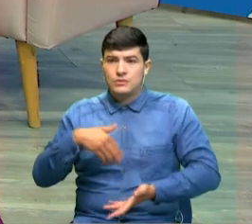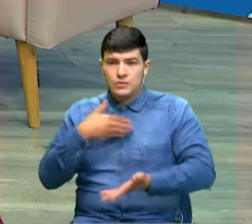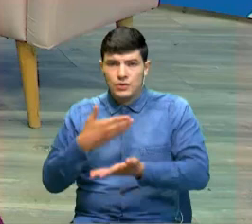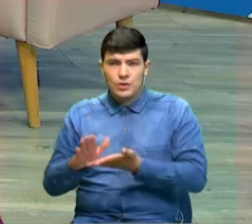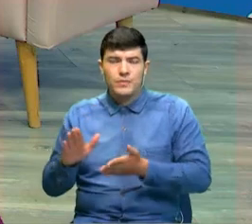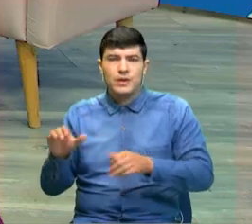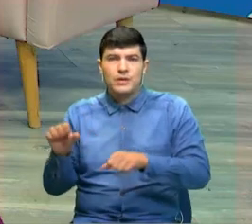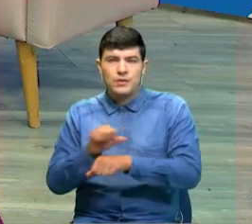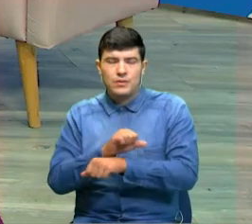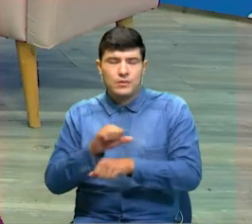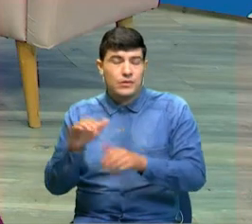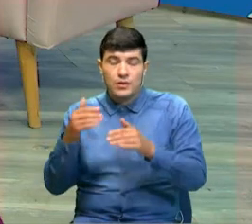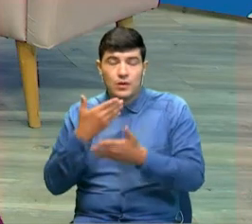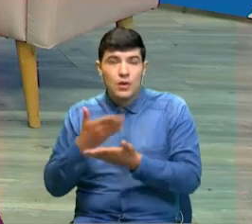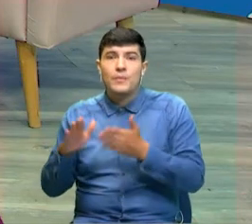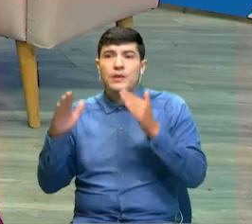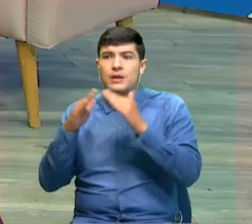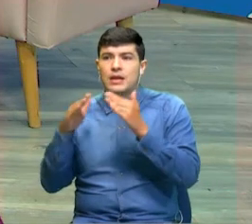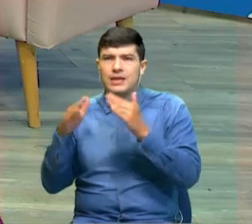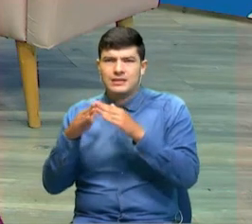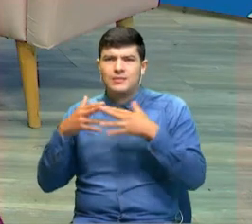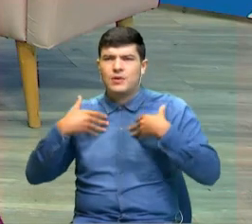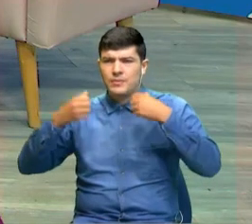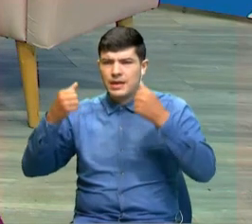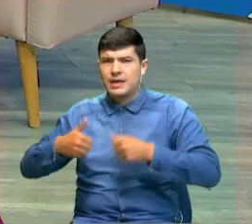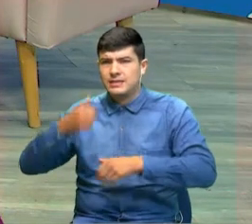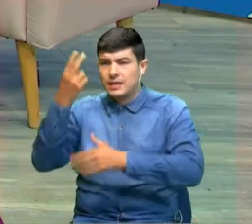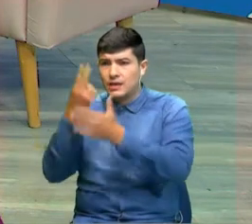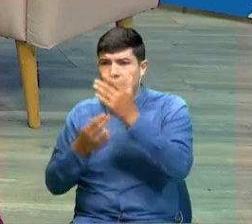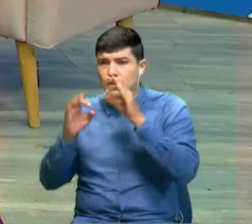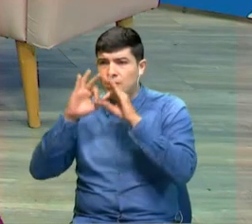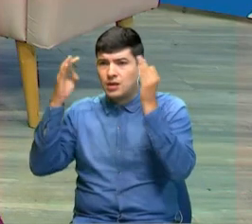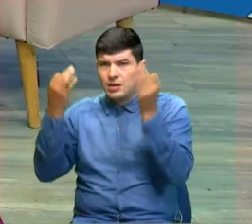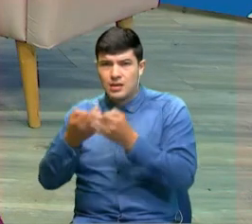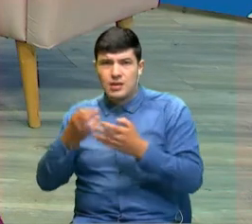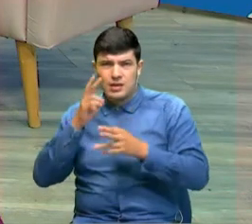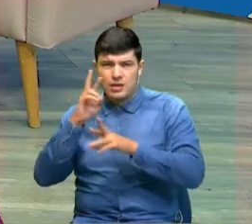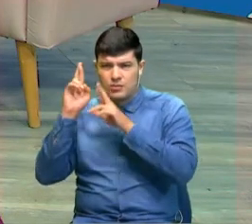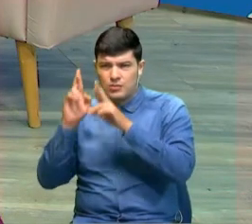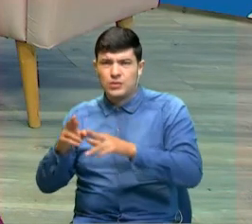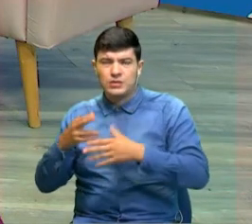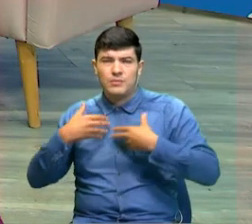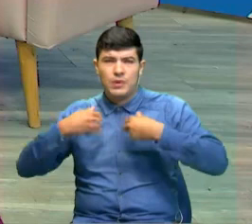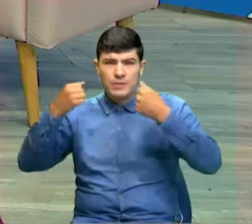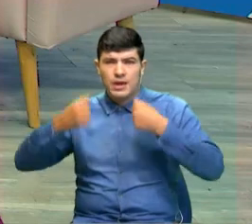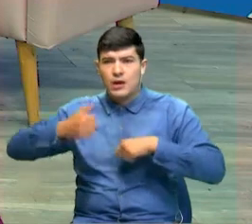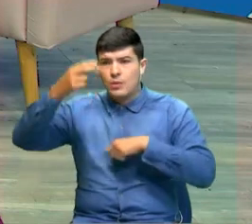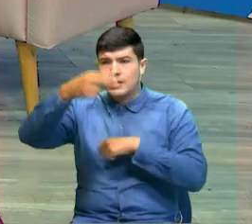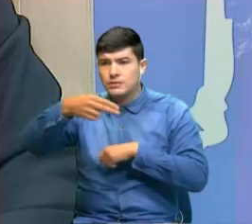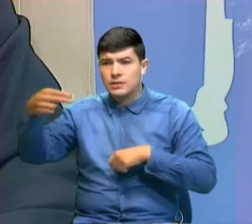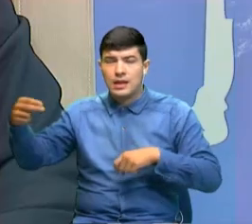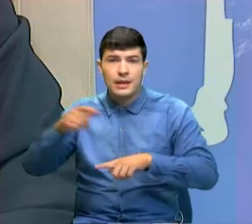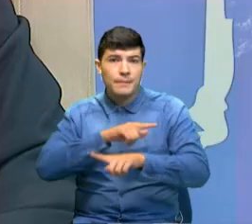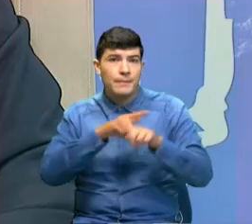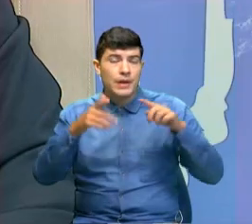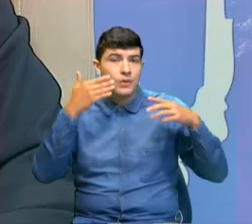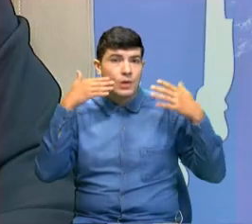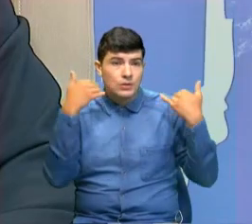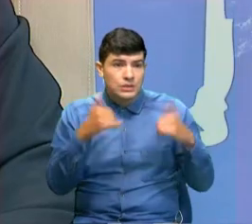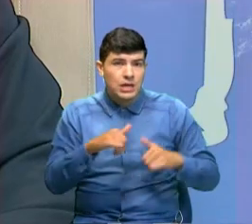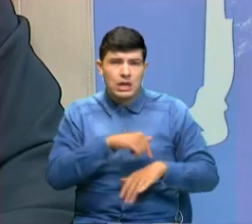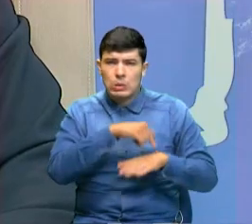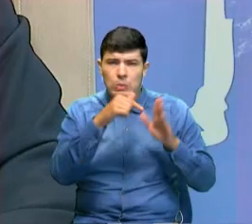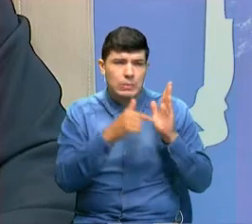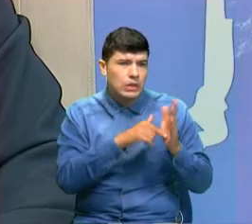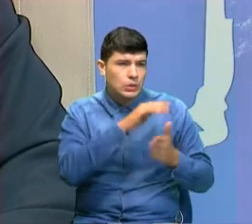apartamento en una propiedad bifamiliar que se sometió a régimen horizontal, ¿sí? Sí. Y resulta que cuando ya se hizo todo